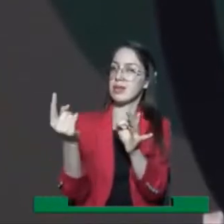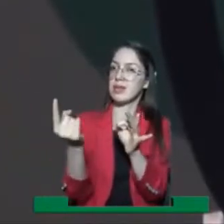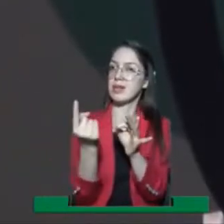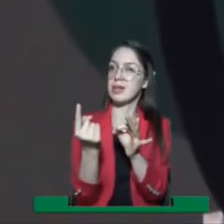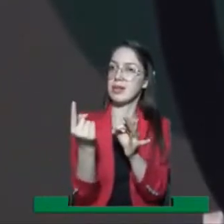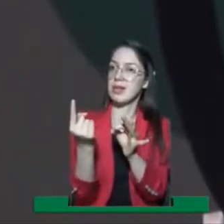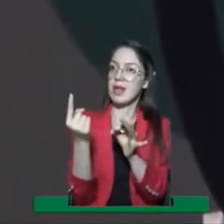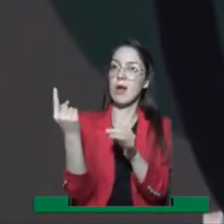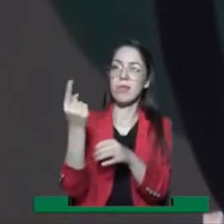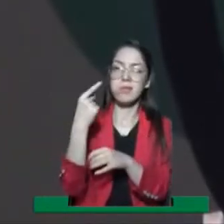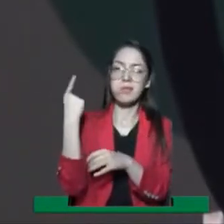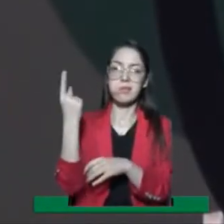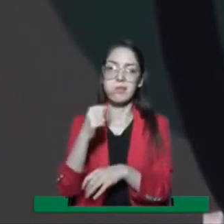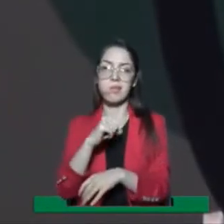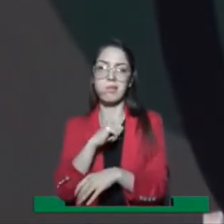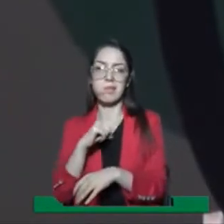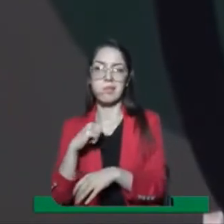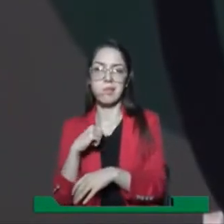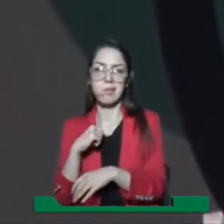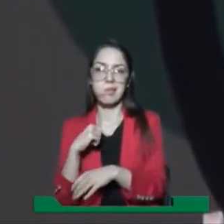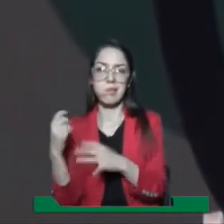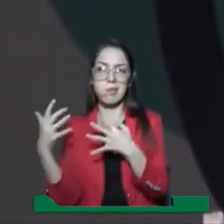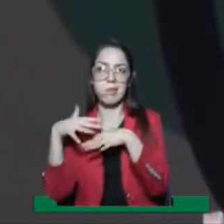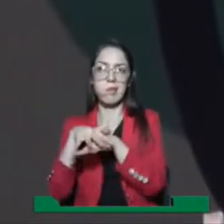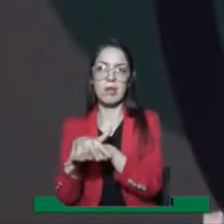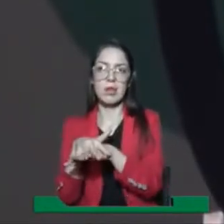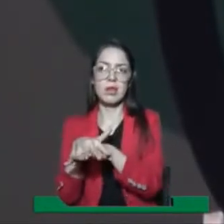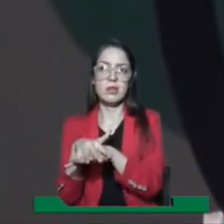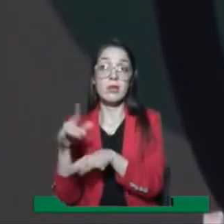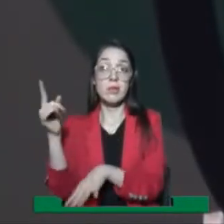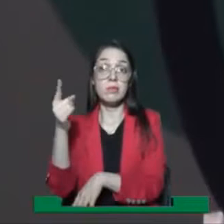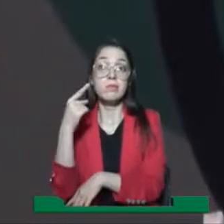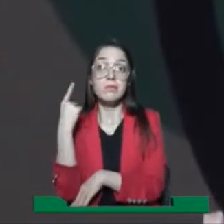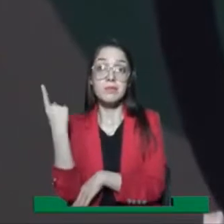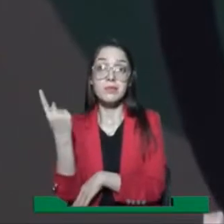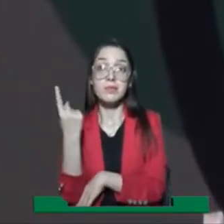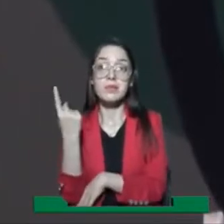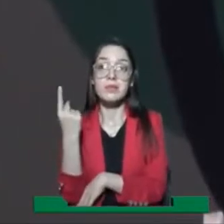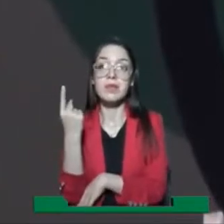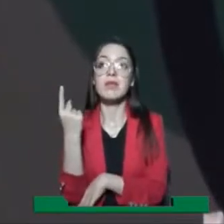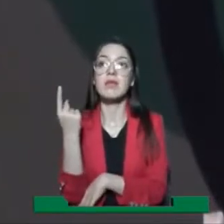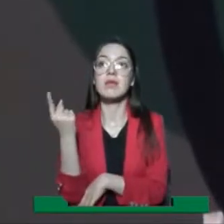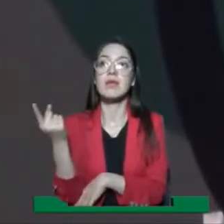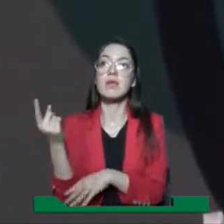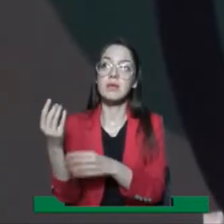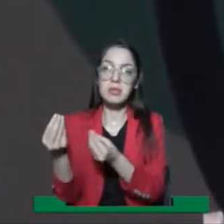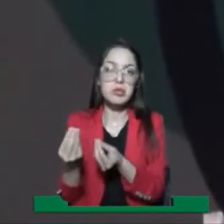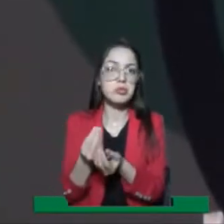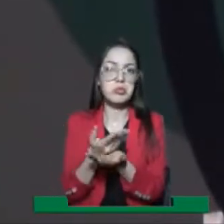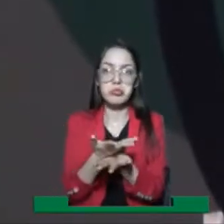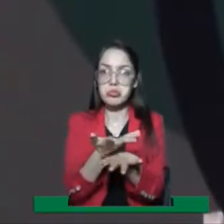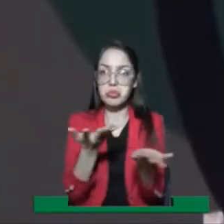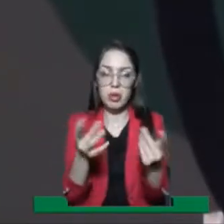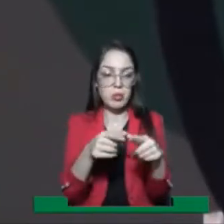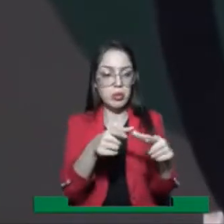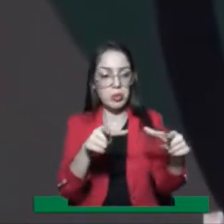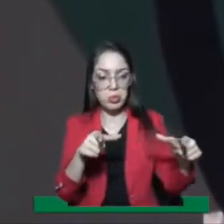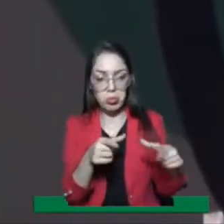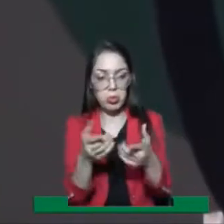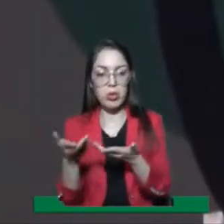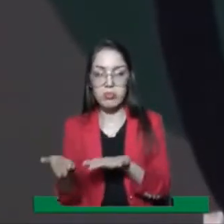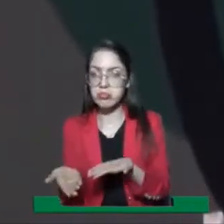público privado en la parte pública nos facilitaba lo que era la parte de los lugares